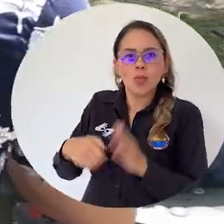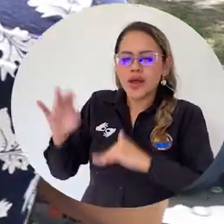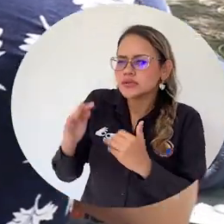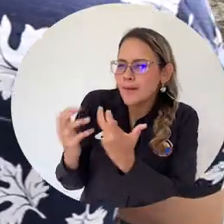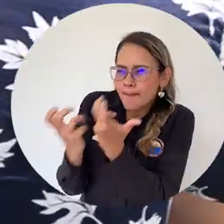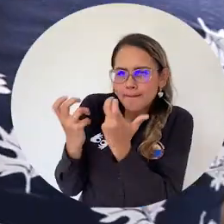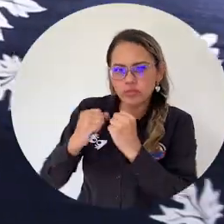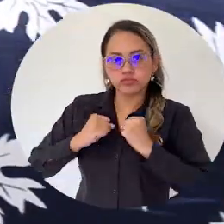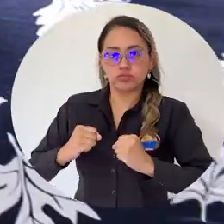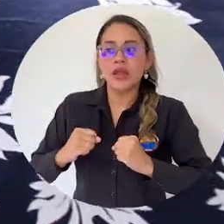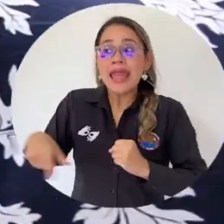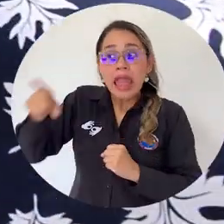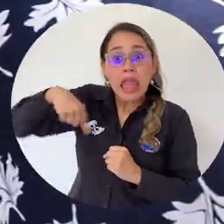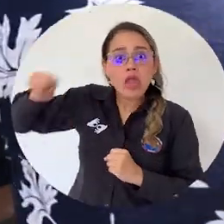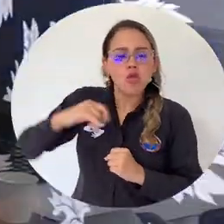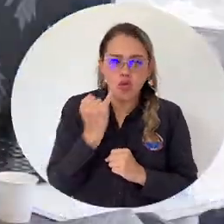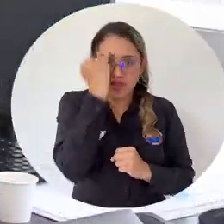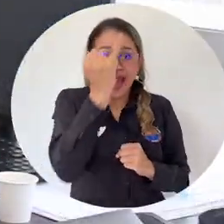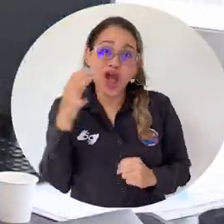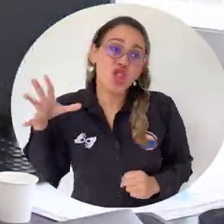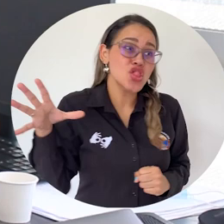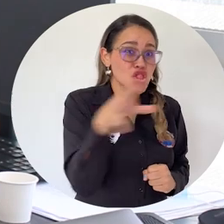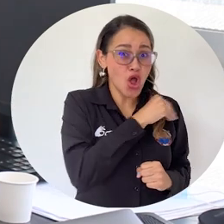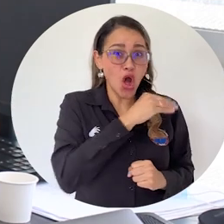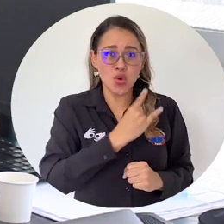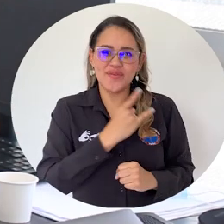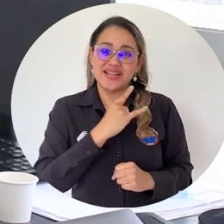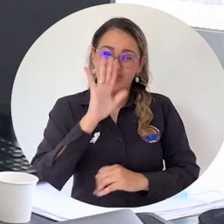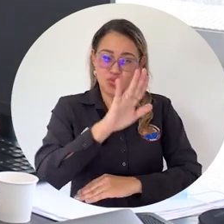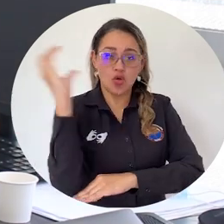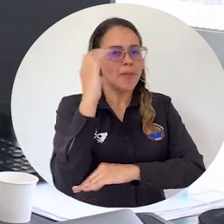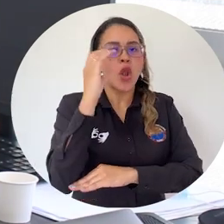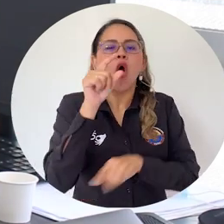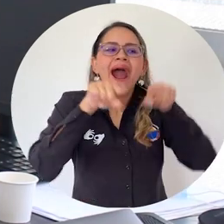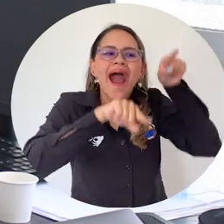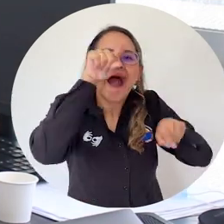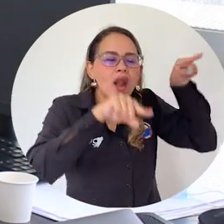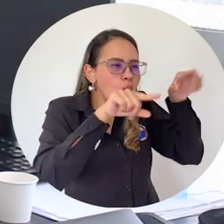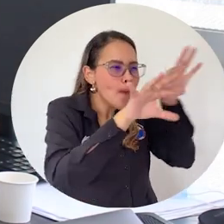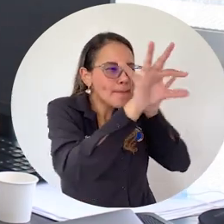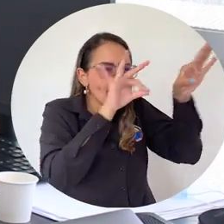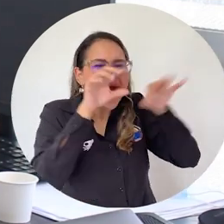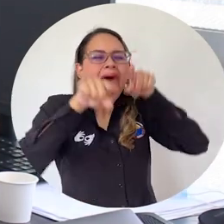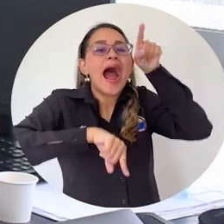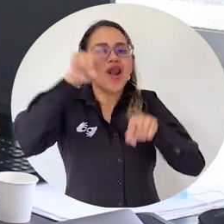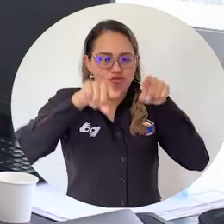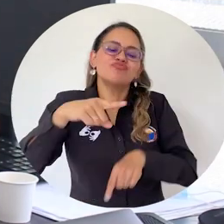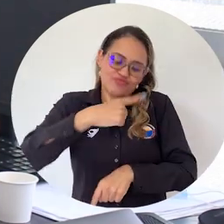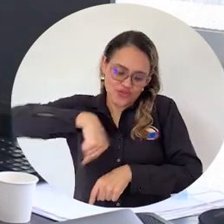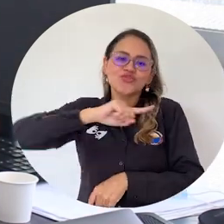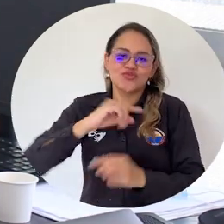Para participar de la misma, ellos decidieron trabajar con ciertos socios, no con todas las universidades colombianas, sino solo con un grupo de socios. Se les ofreció